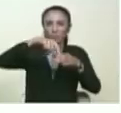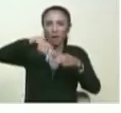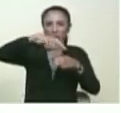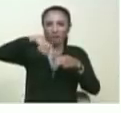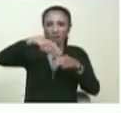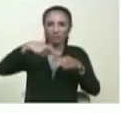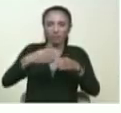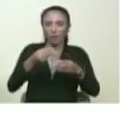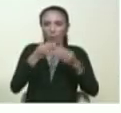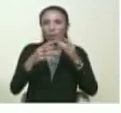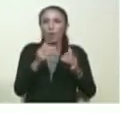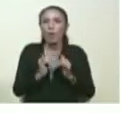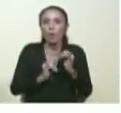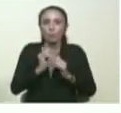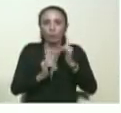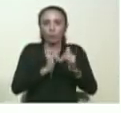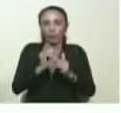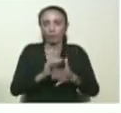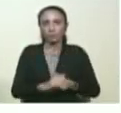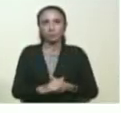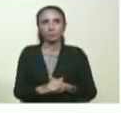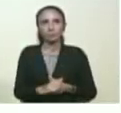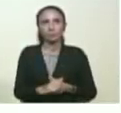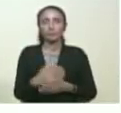están distribuyendo y produciendo